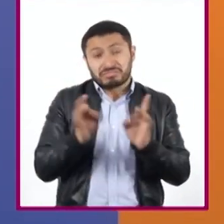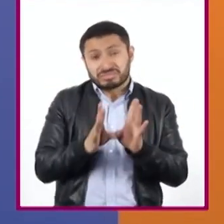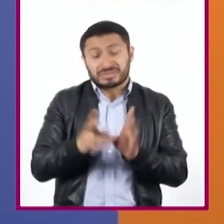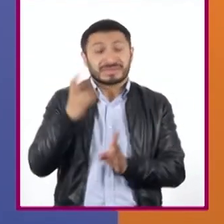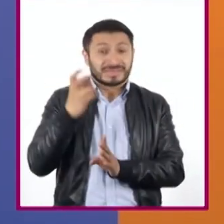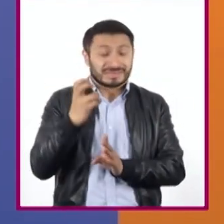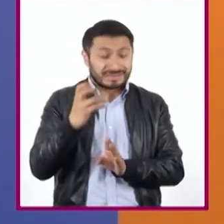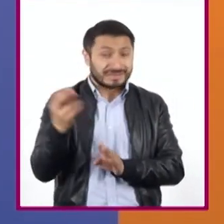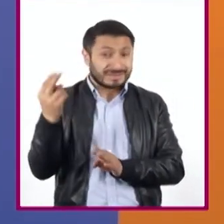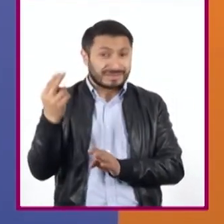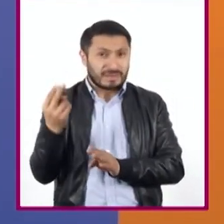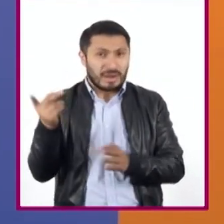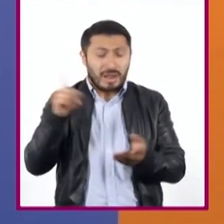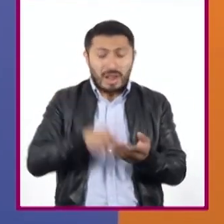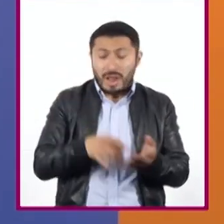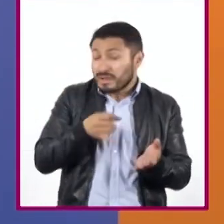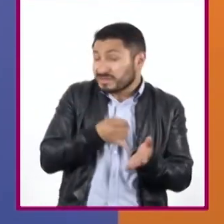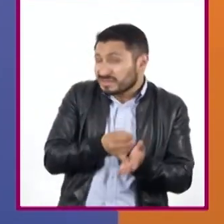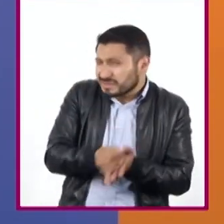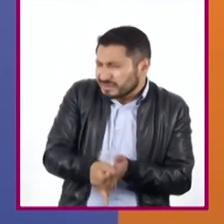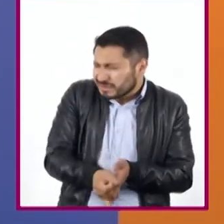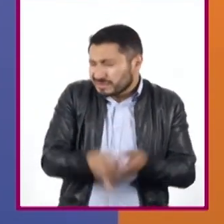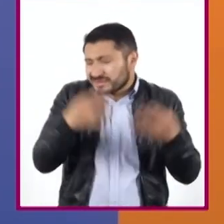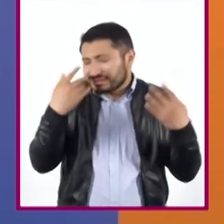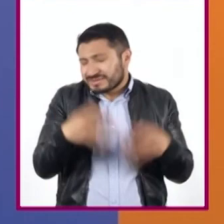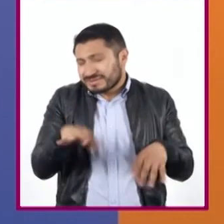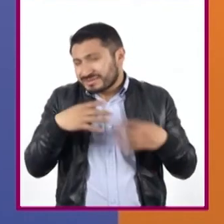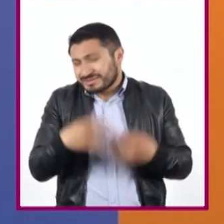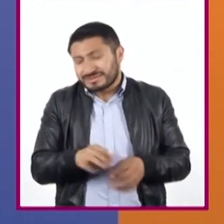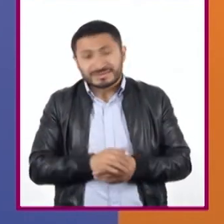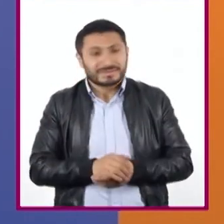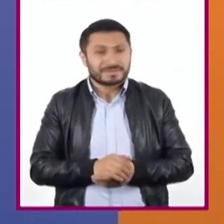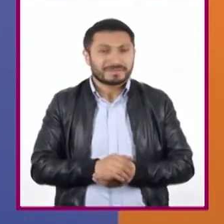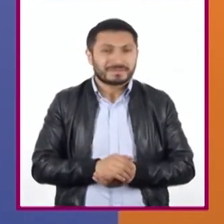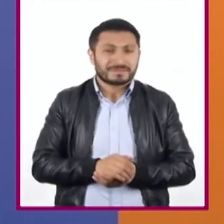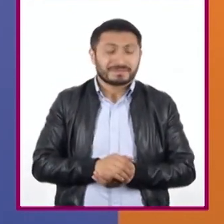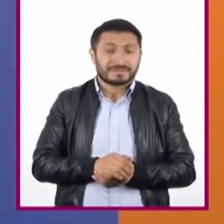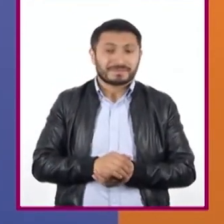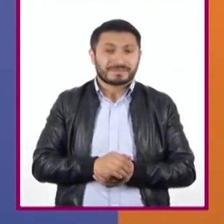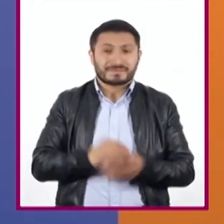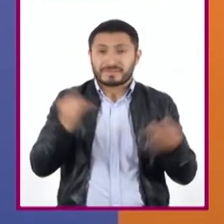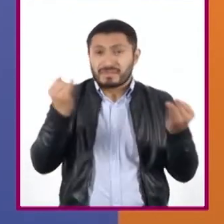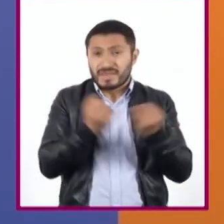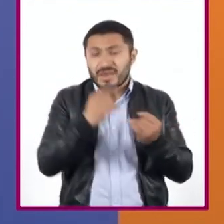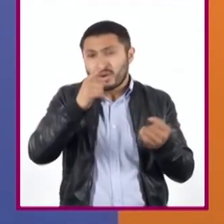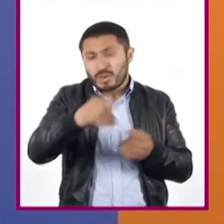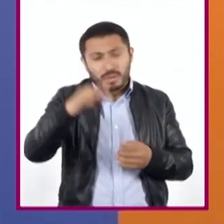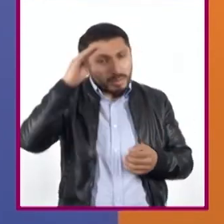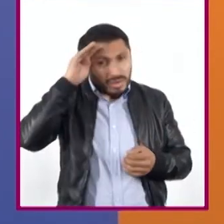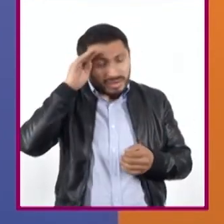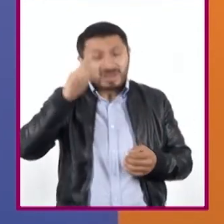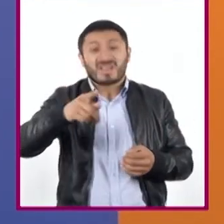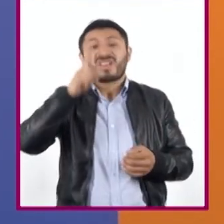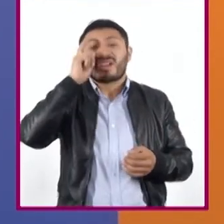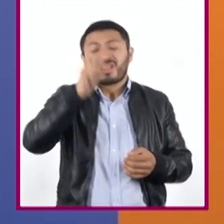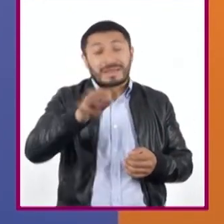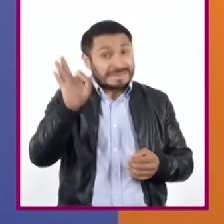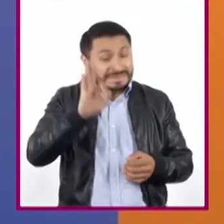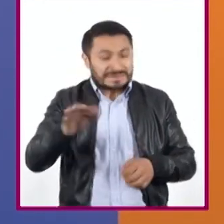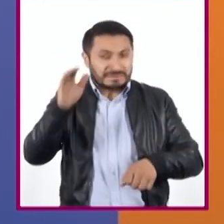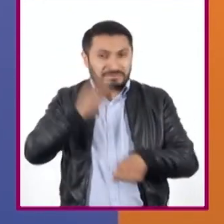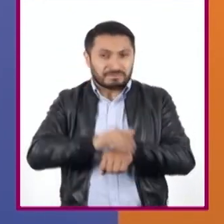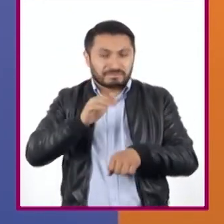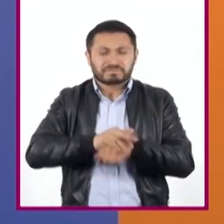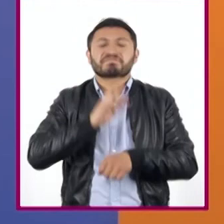implicaría tomar decisiones que repercutirían en su futuro. También pueden pensar en que se trata de su mejor amigo